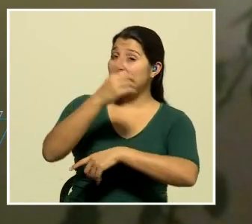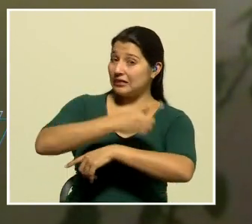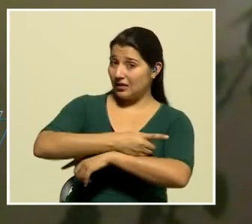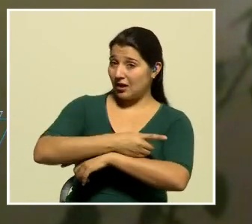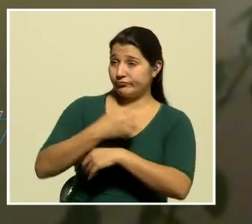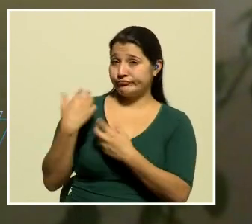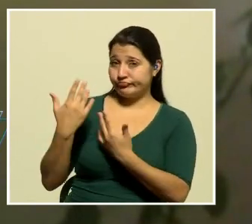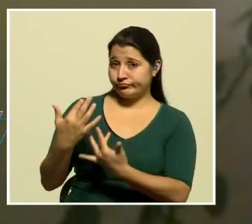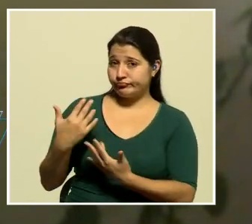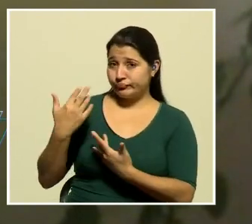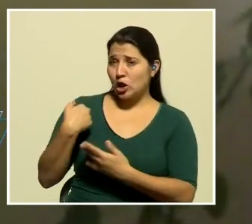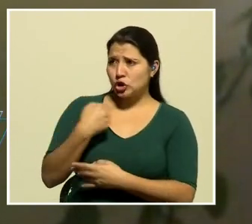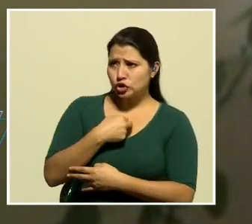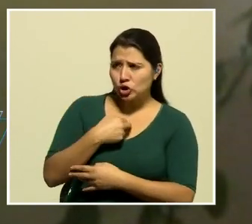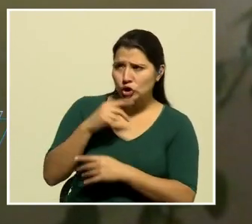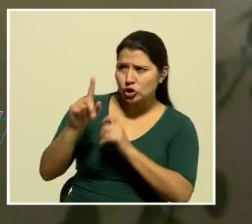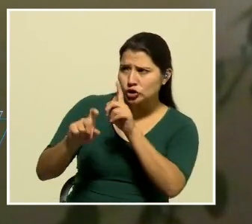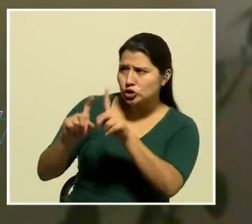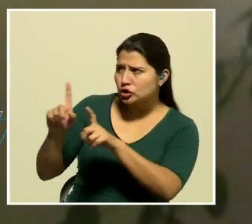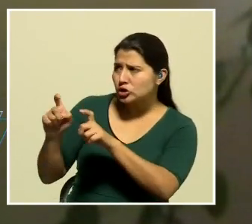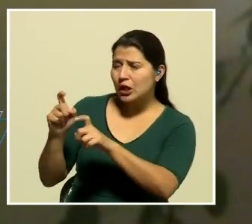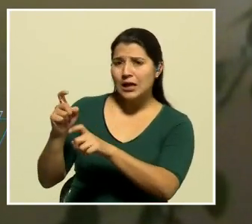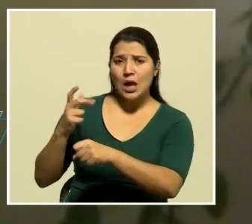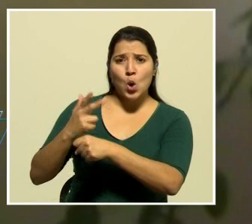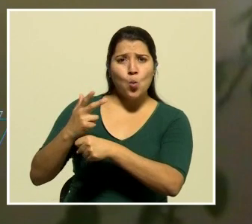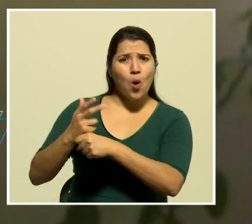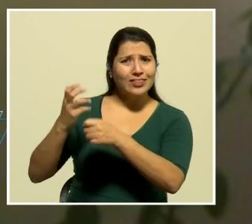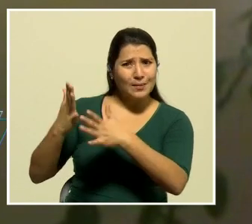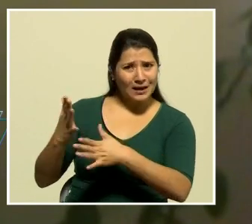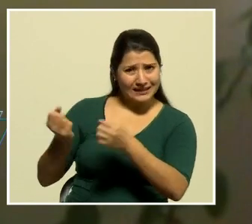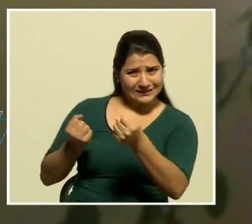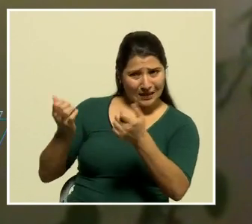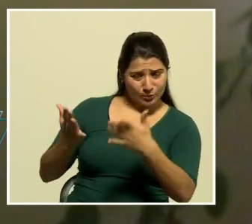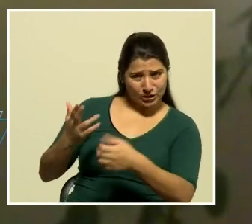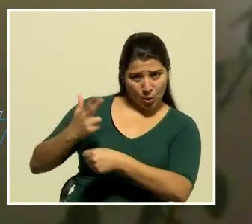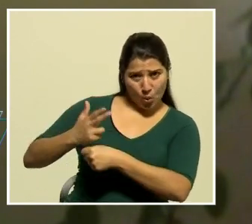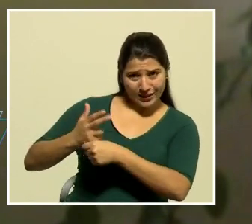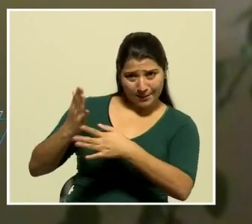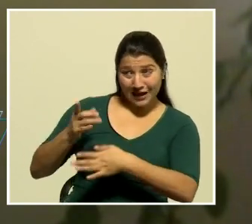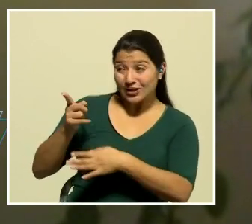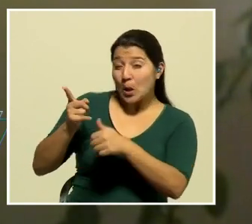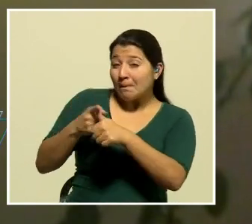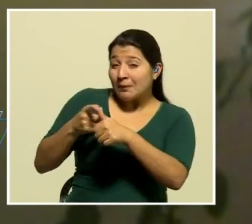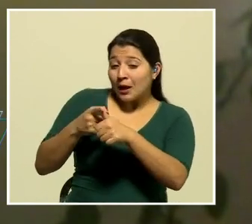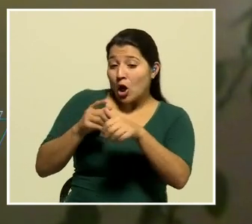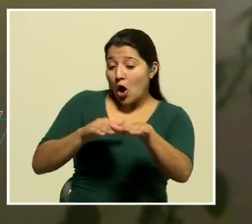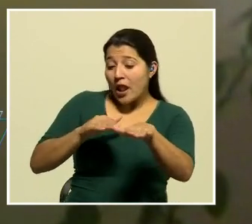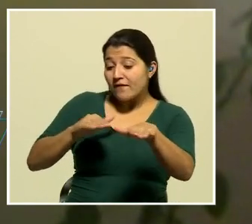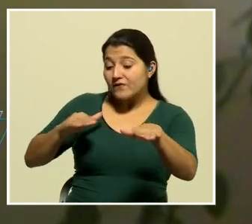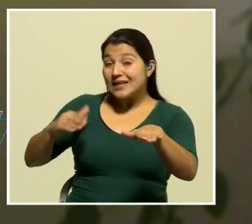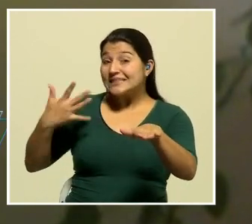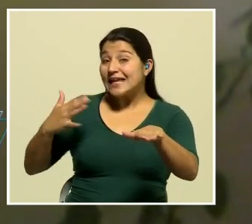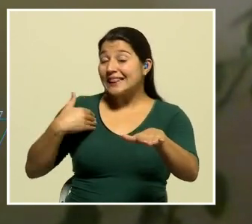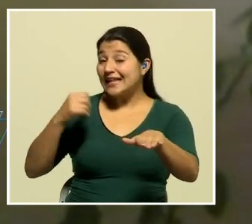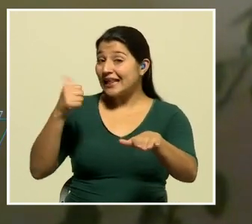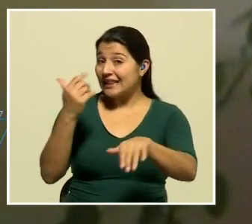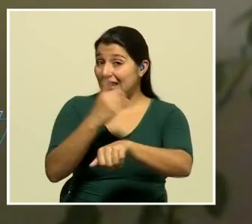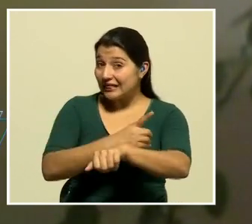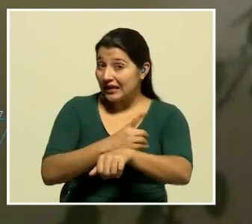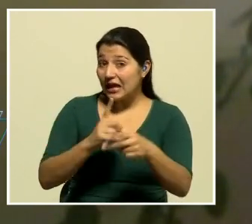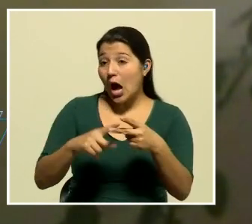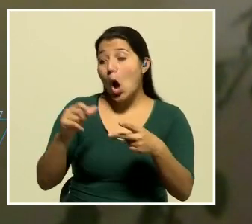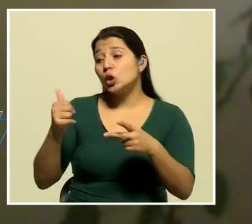con algunos transportistas guatemaltecos que están de primeros en la fila y llevan 10 días ahí. Otras personas llevan